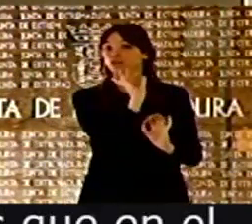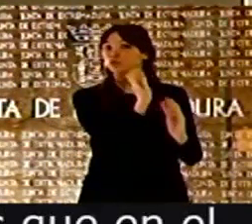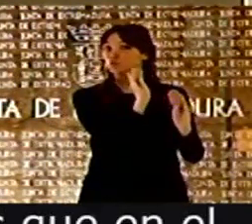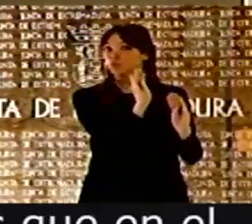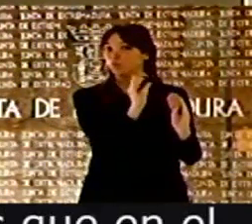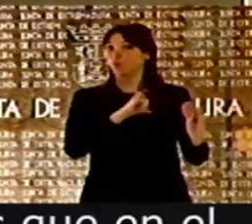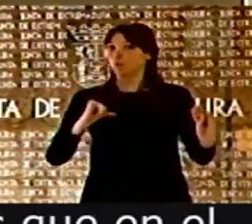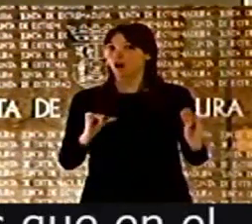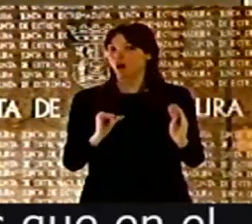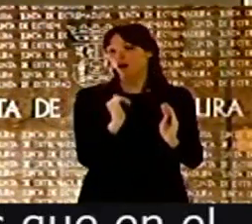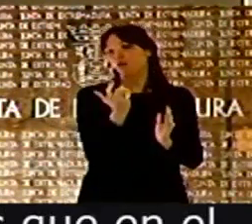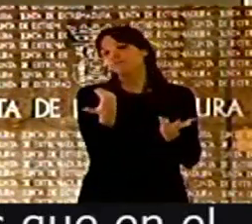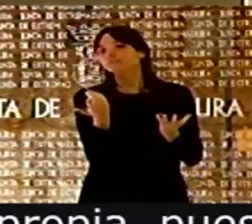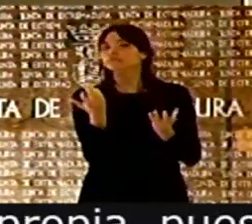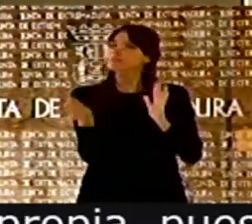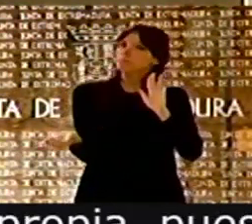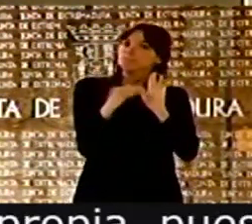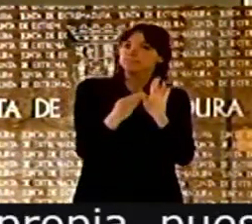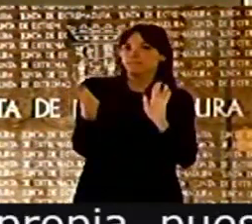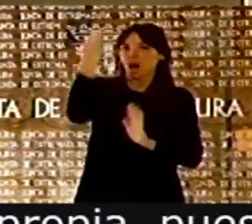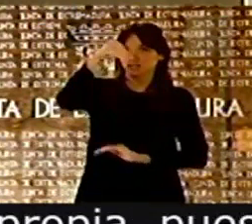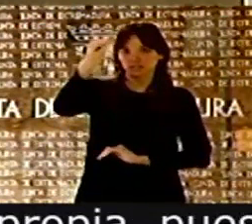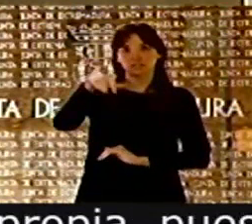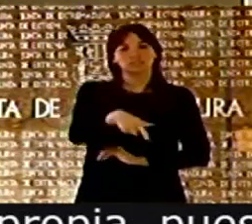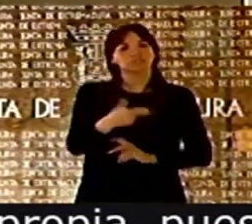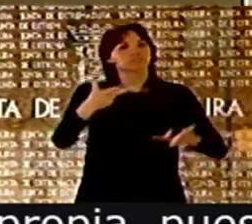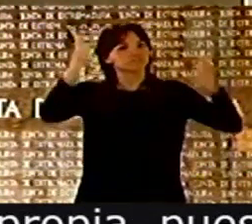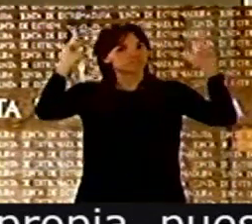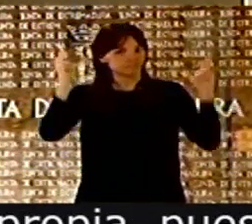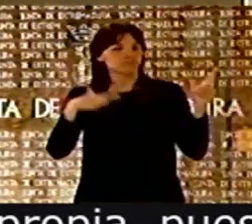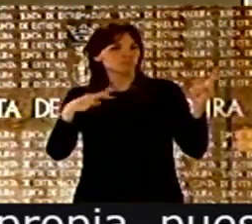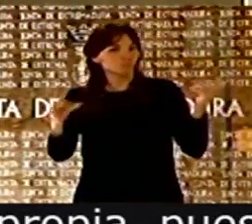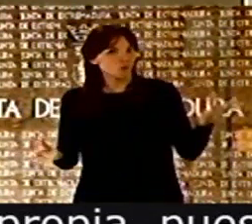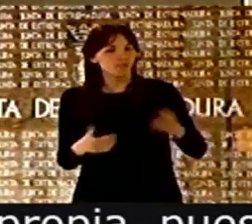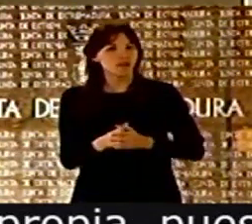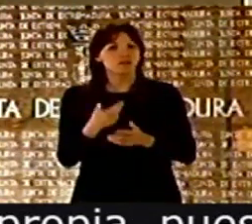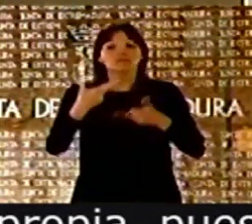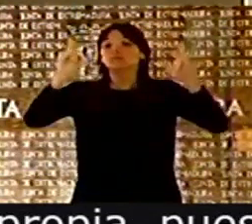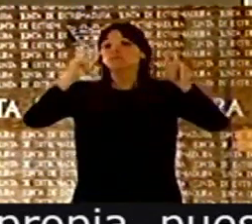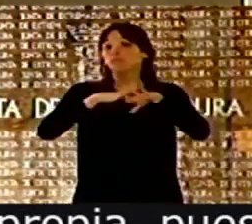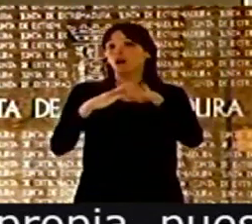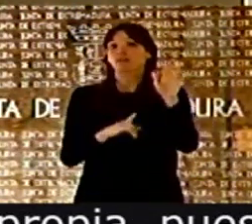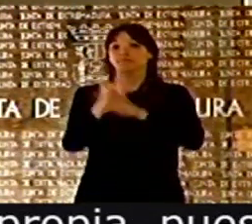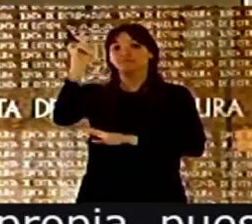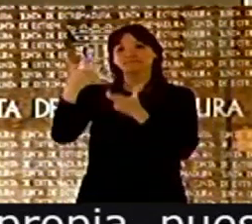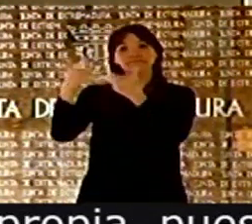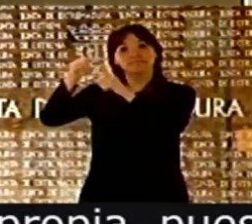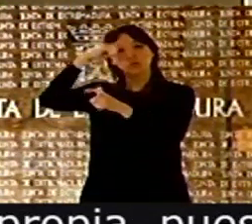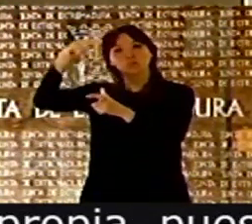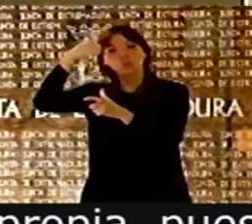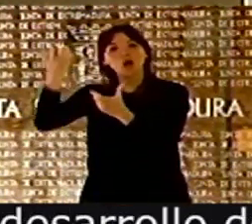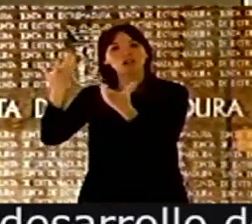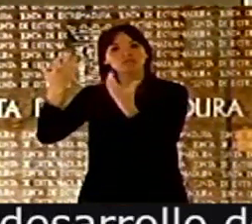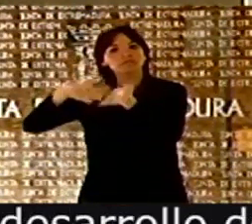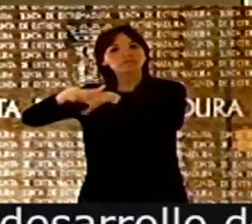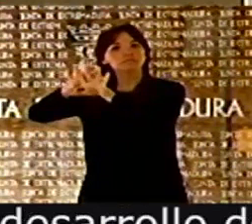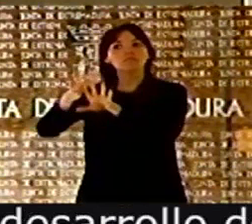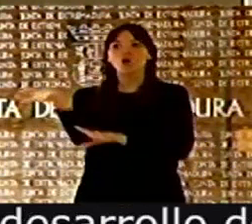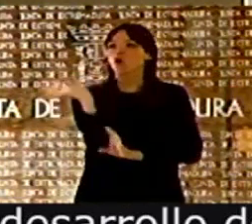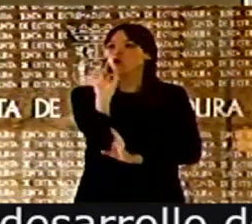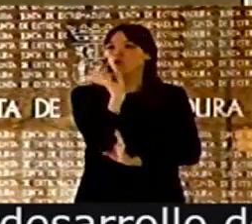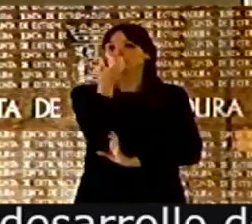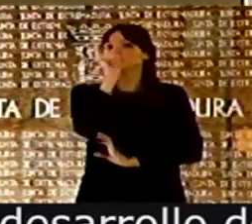pues se dan elementos añadidos que permiten desarrollos en el ámbito cultural, también